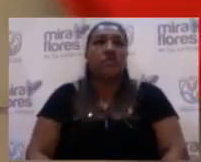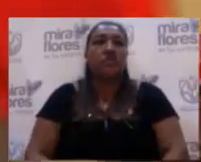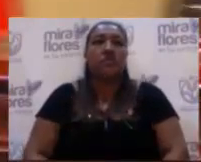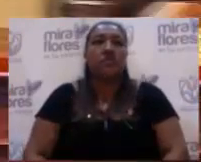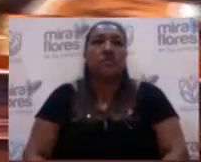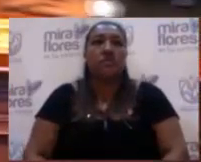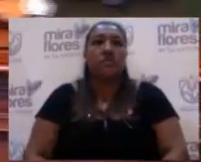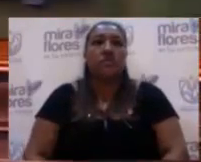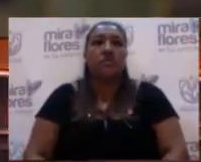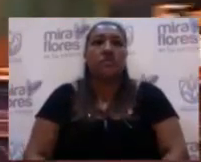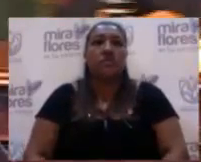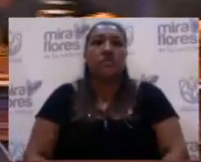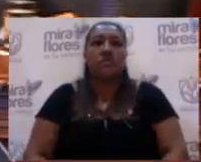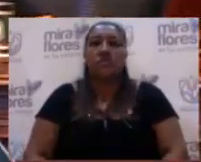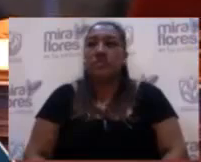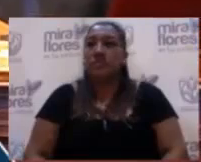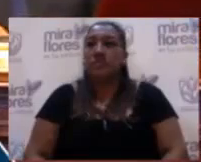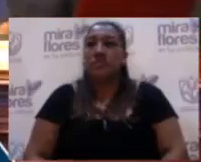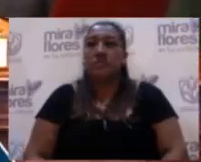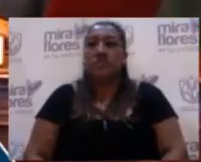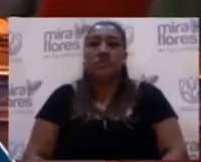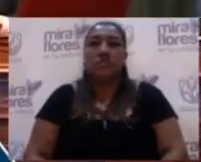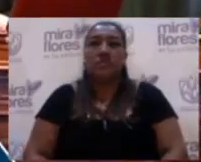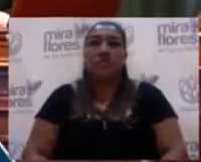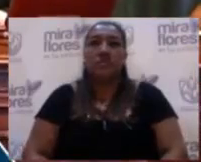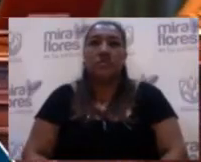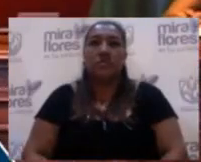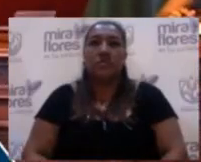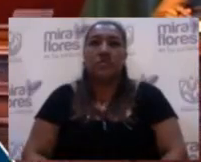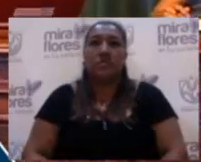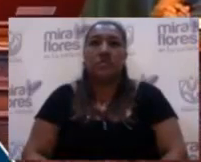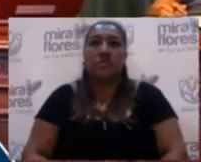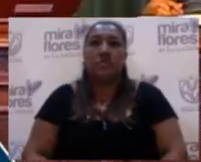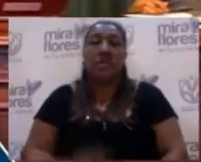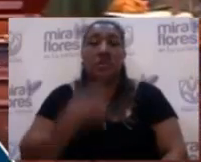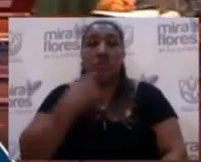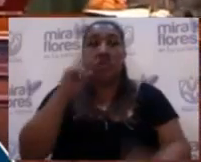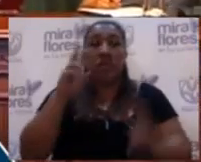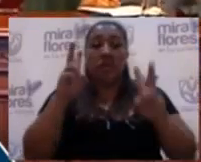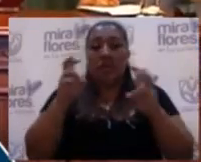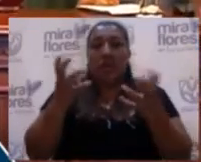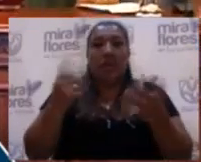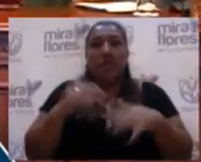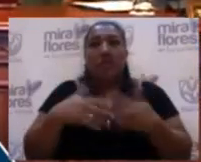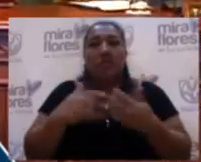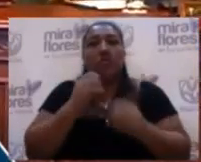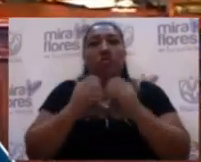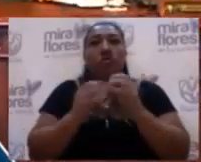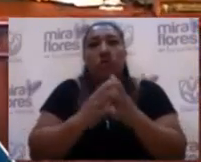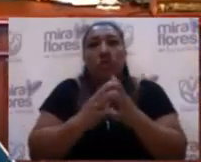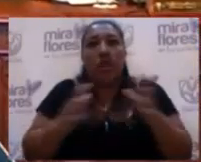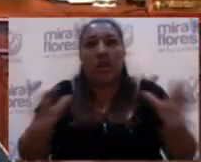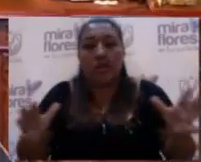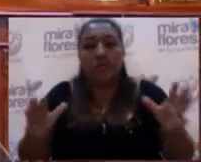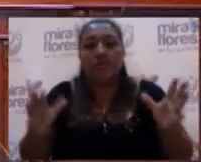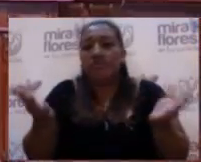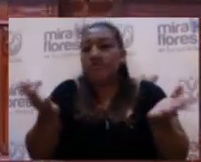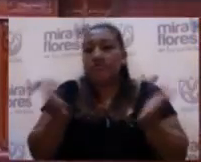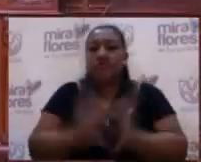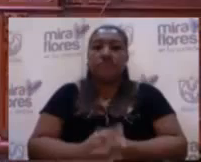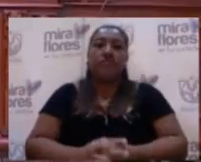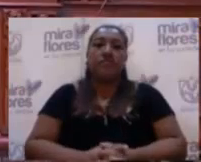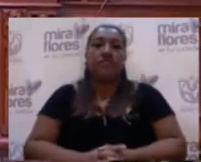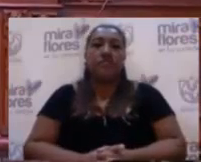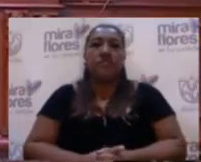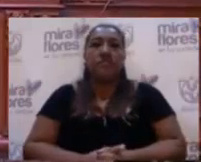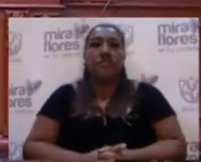Bien, en todo caso es un tema semántico, vamos a decirlo así. Hay que ver también